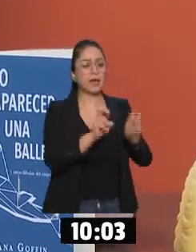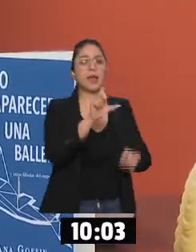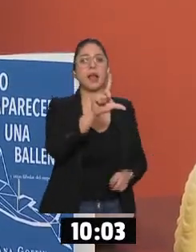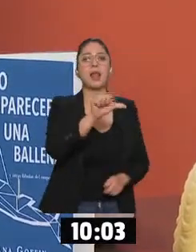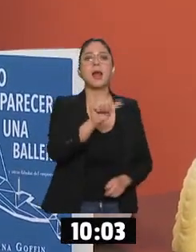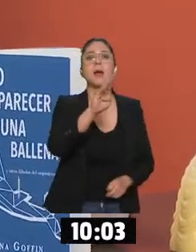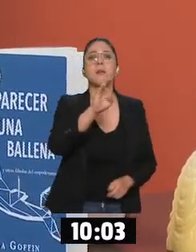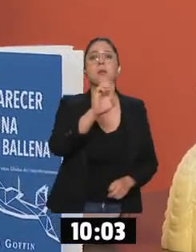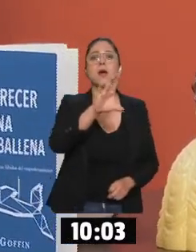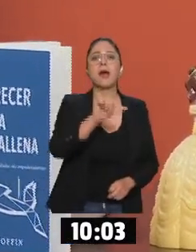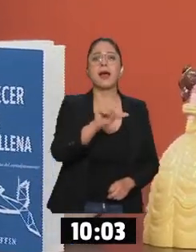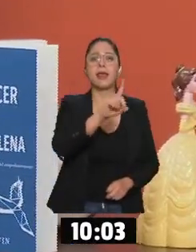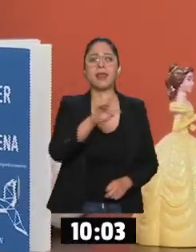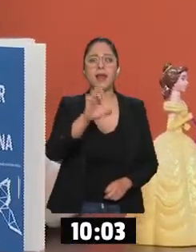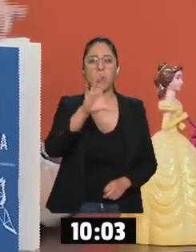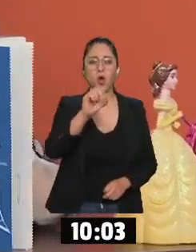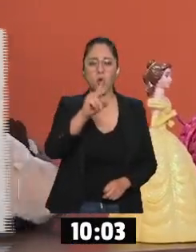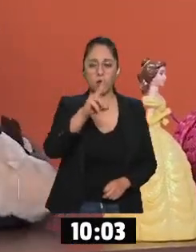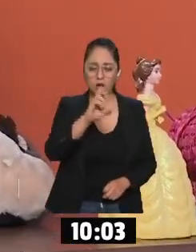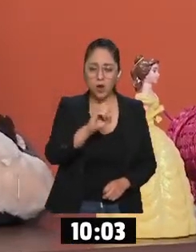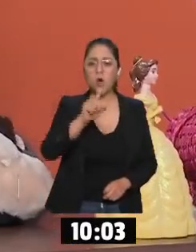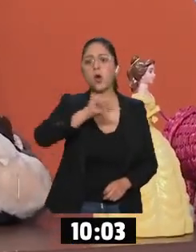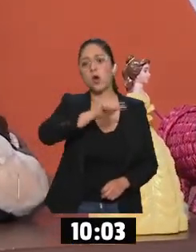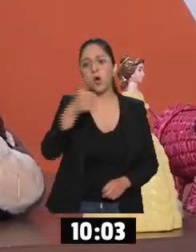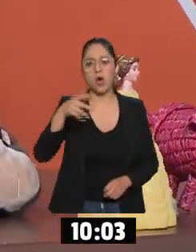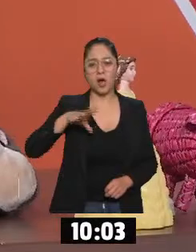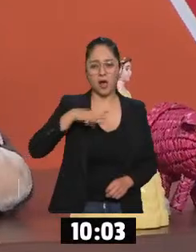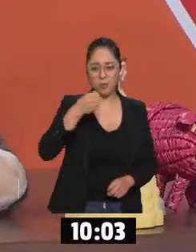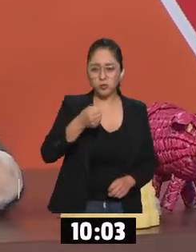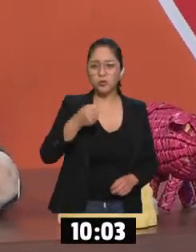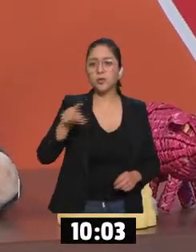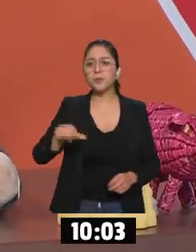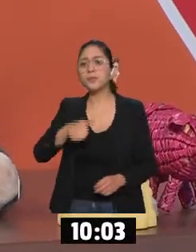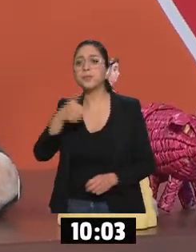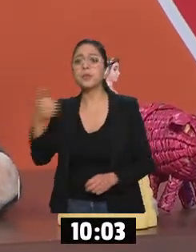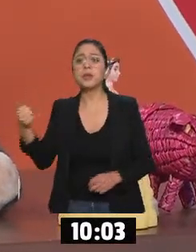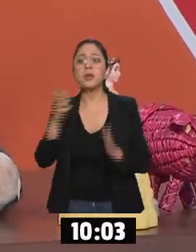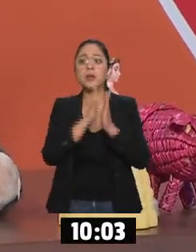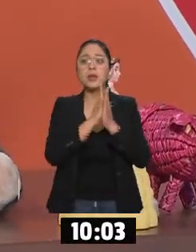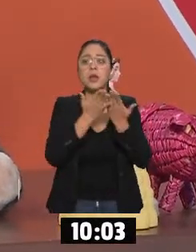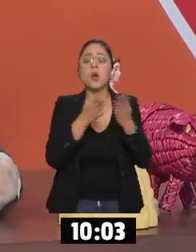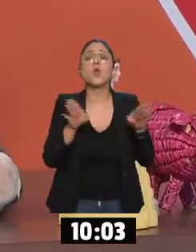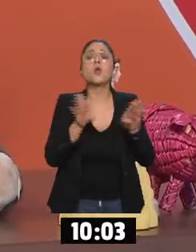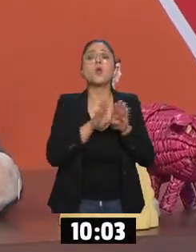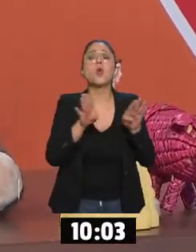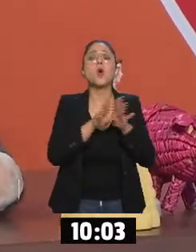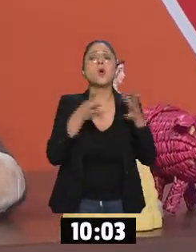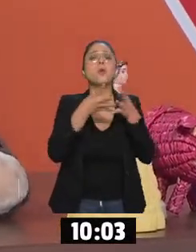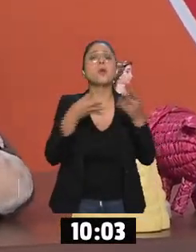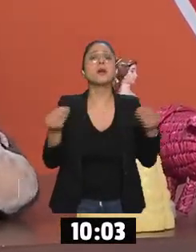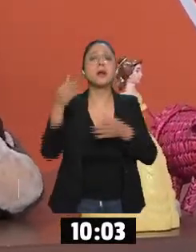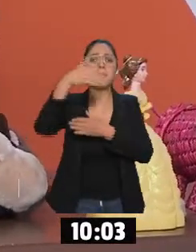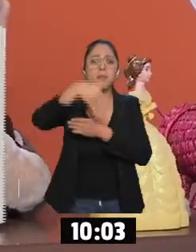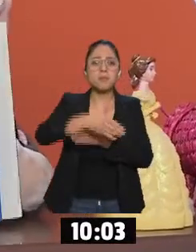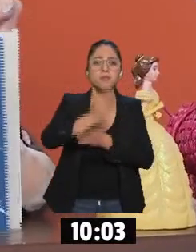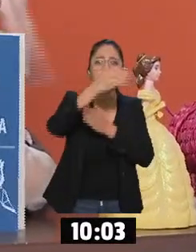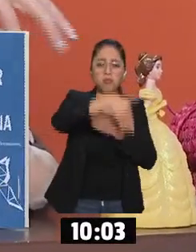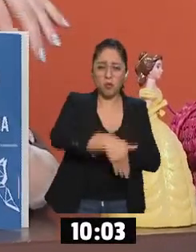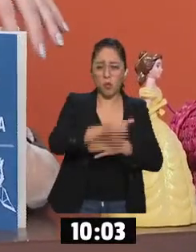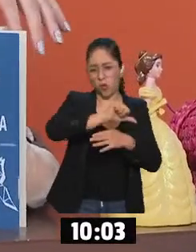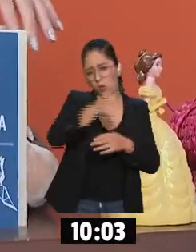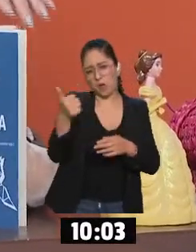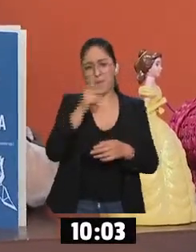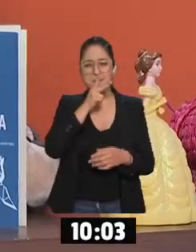historias de violencia y abuso. Y que es una belleza, ¿Cómo desaparecer una ballena? Y otras fábulas de empoderamiento.